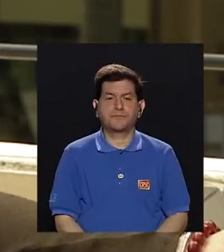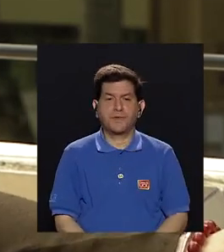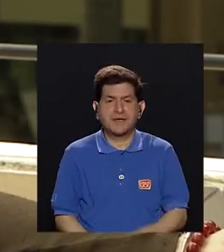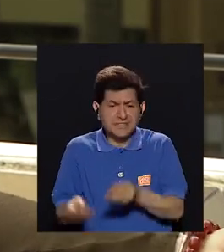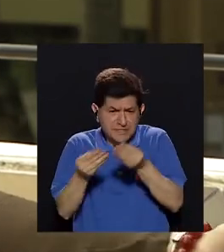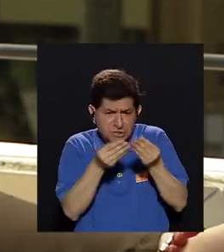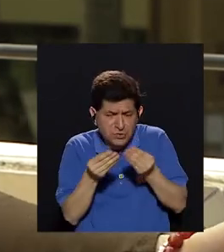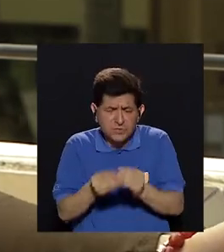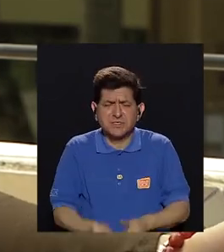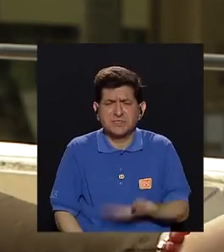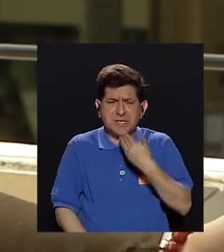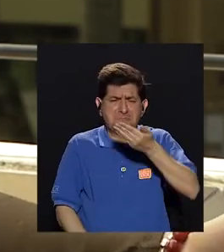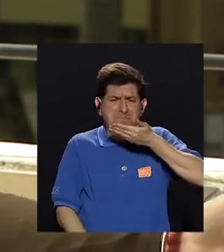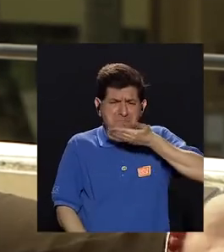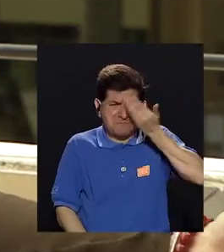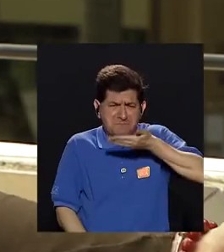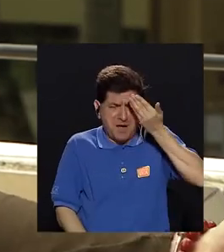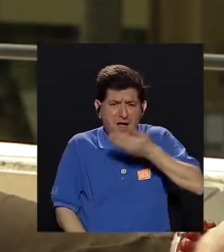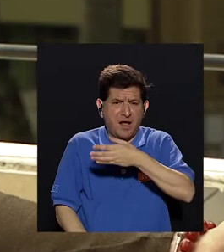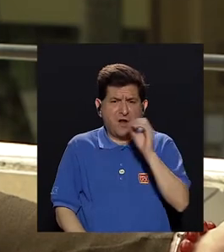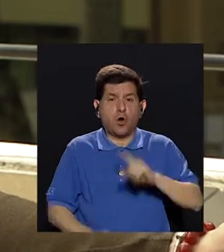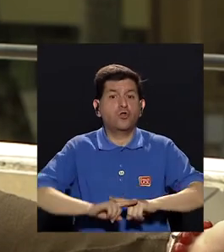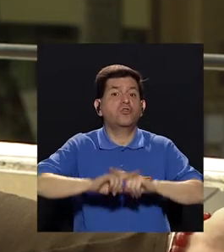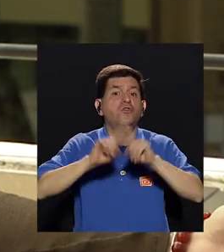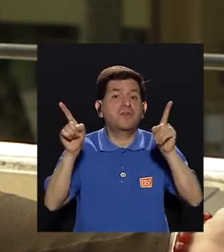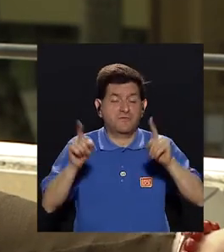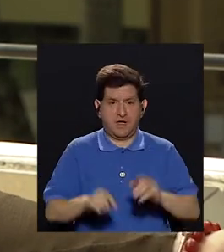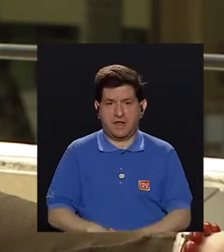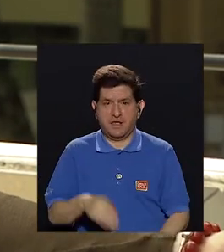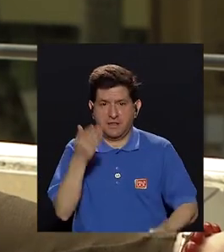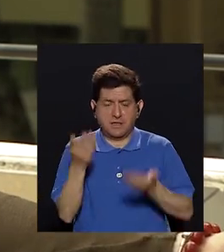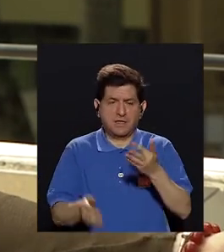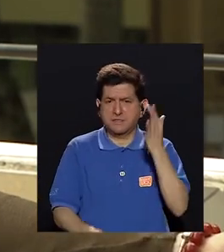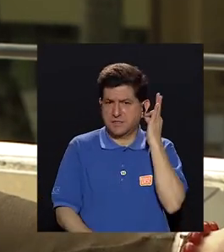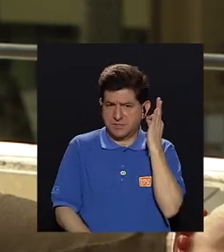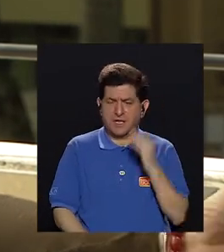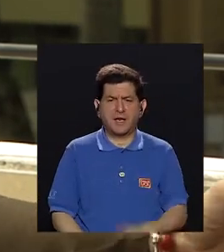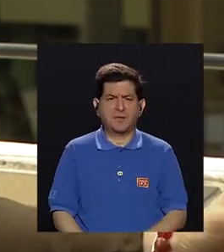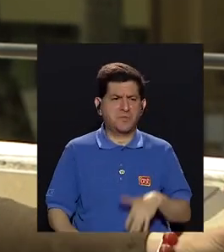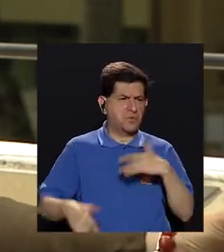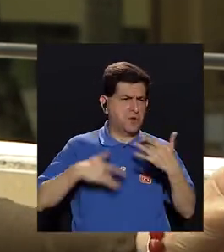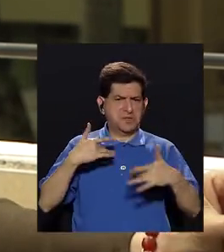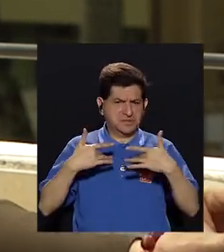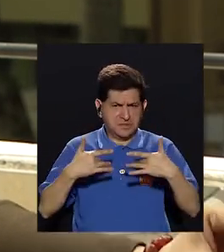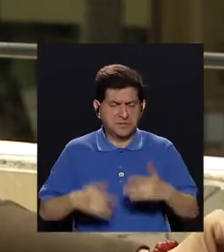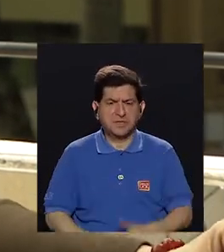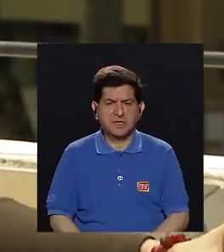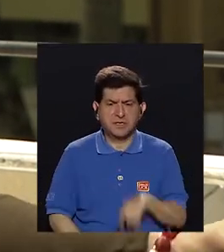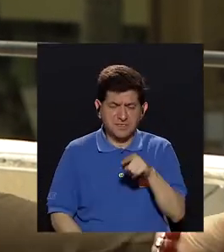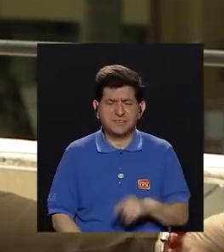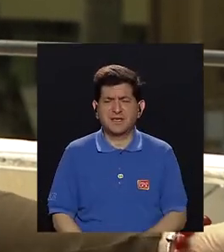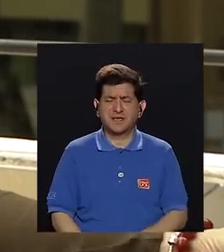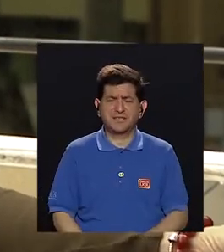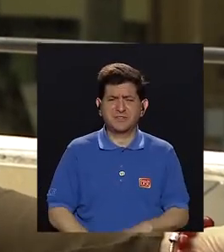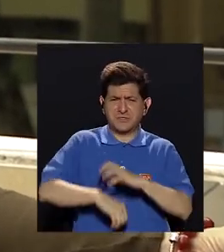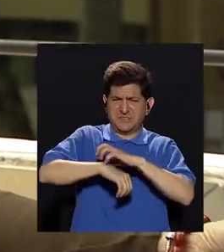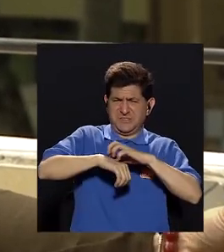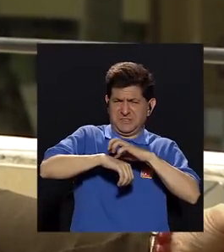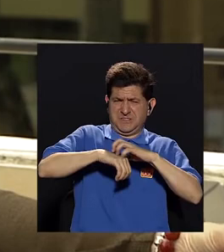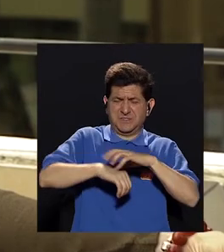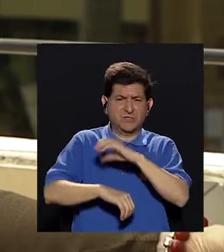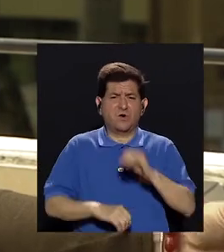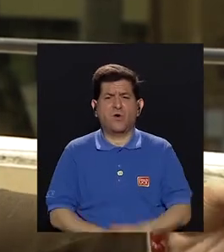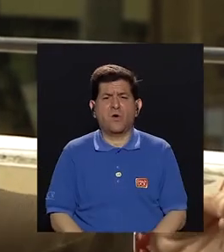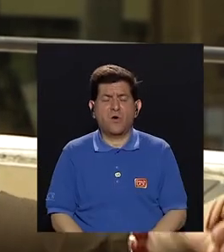mujer percibe, si el flujo pica o si arde, ¿okay? Si adquiere un color verdoso o grisáceo, ya